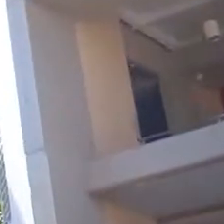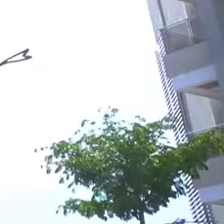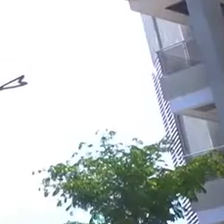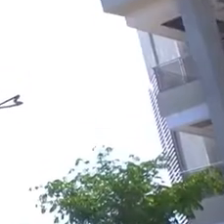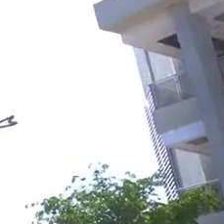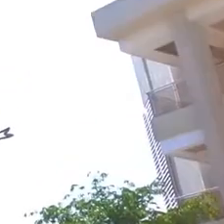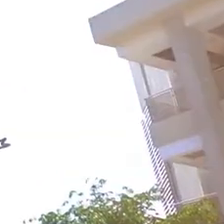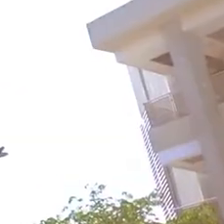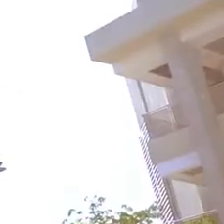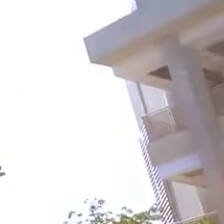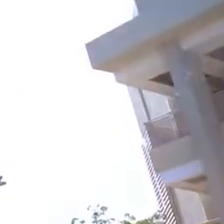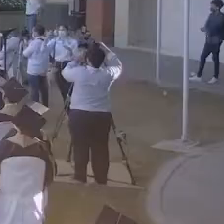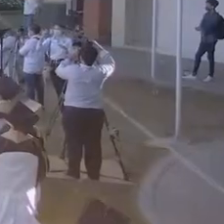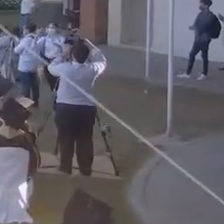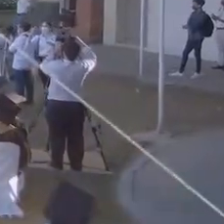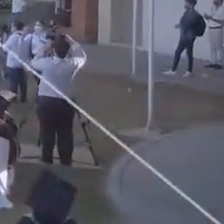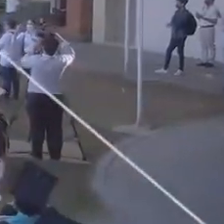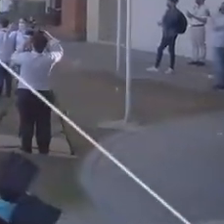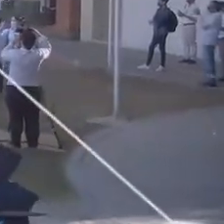Música